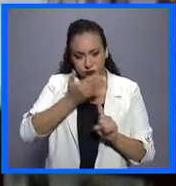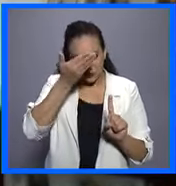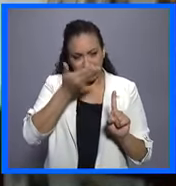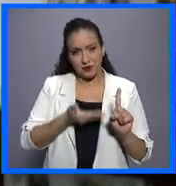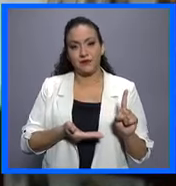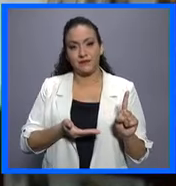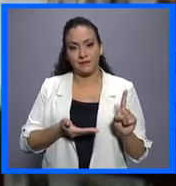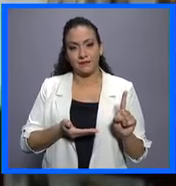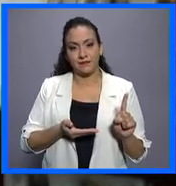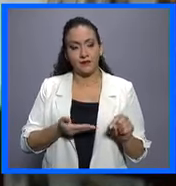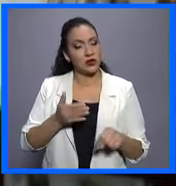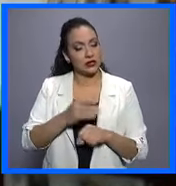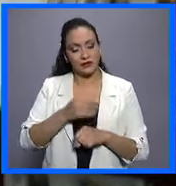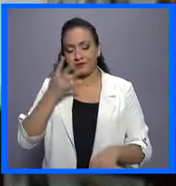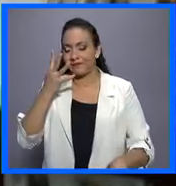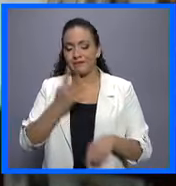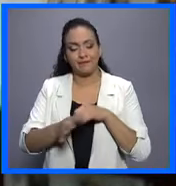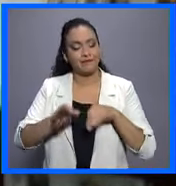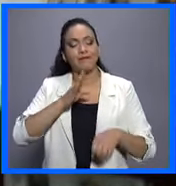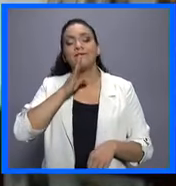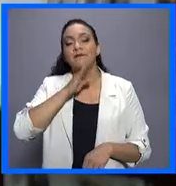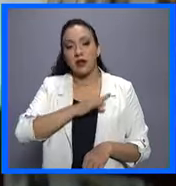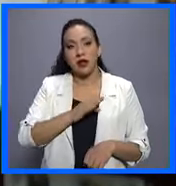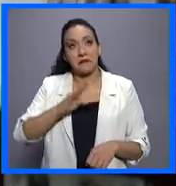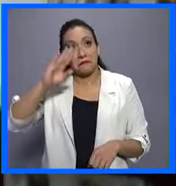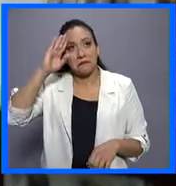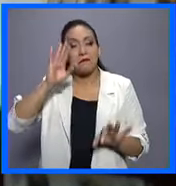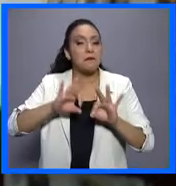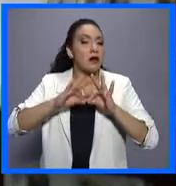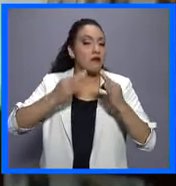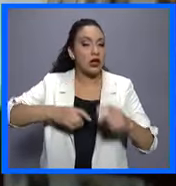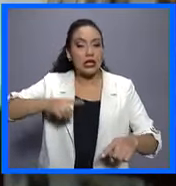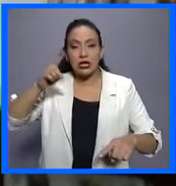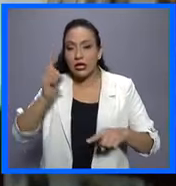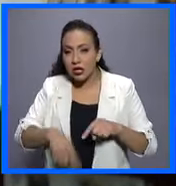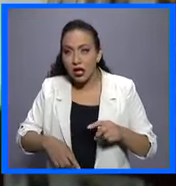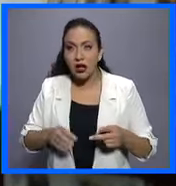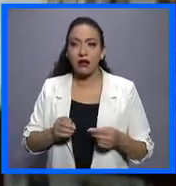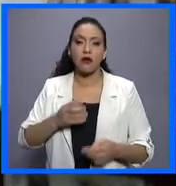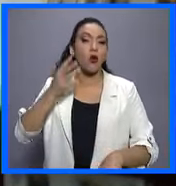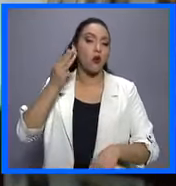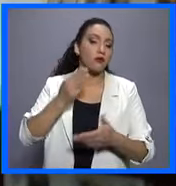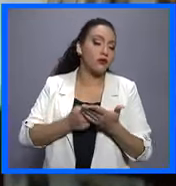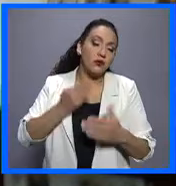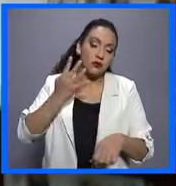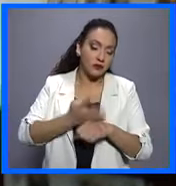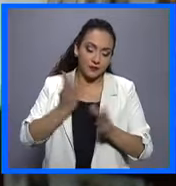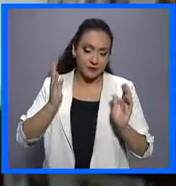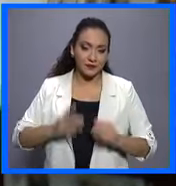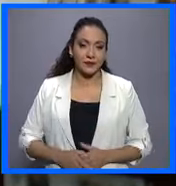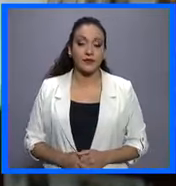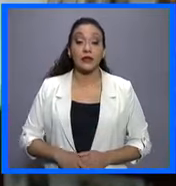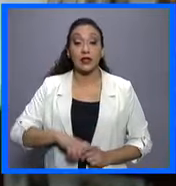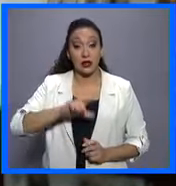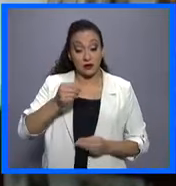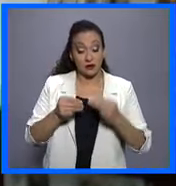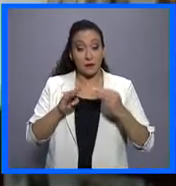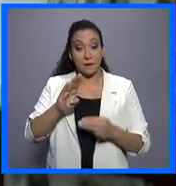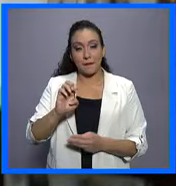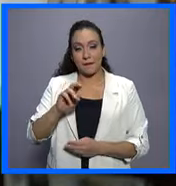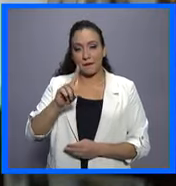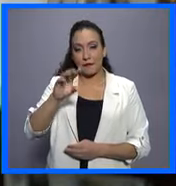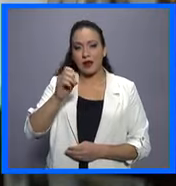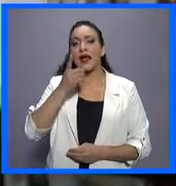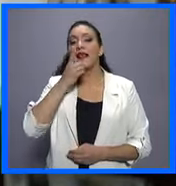se le sanciona o se le exime de sanción, ¿no? El magistrado Bernardo Batti señaló que